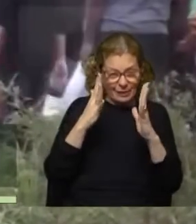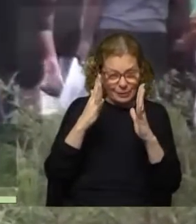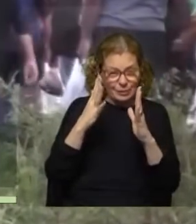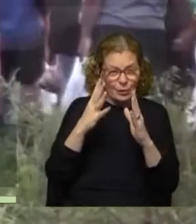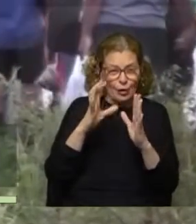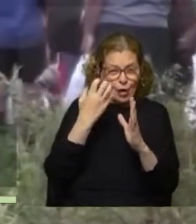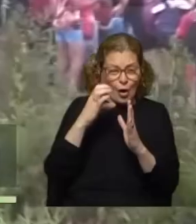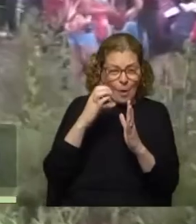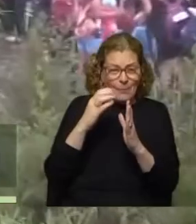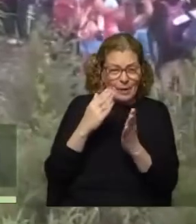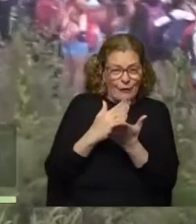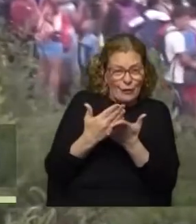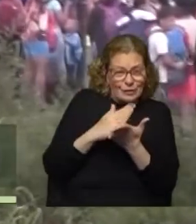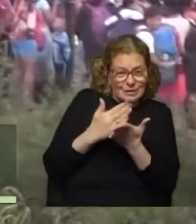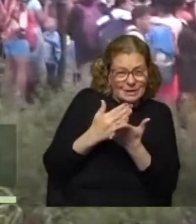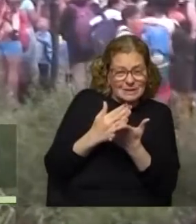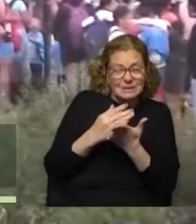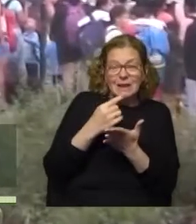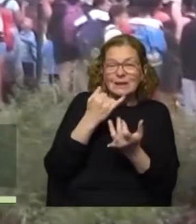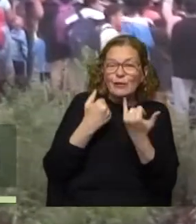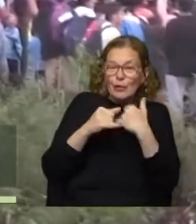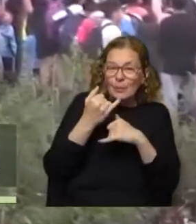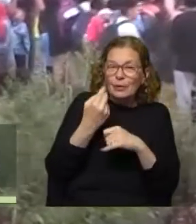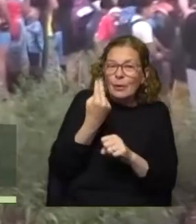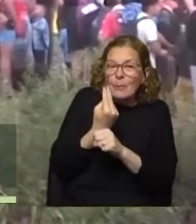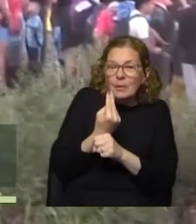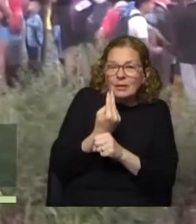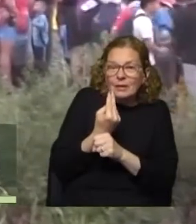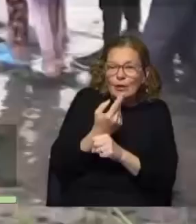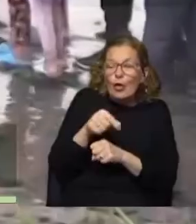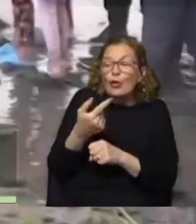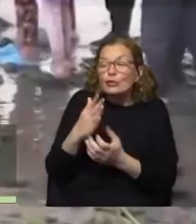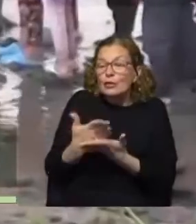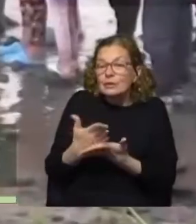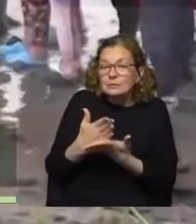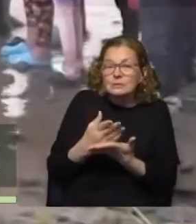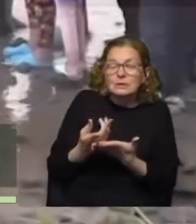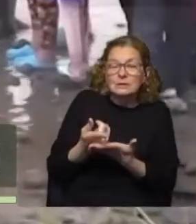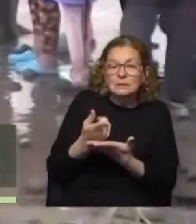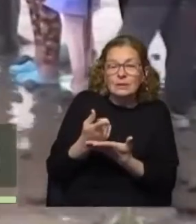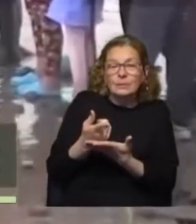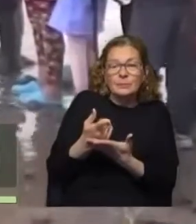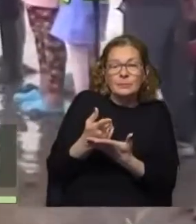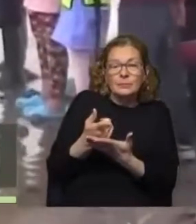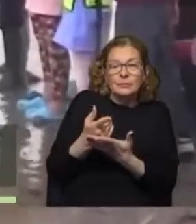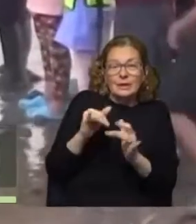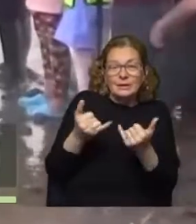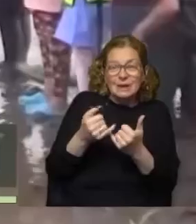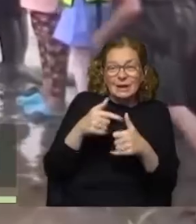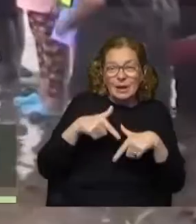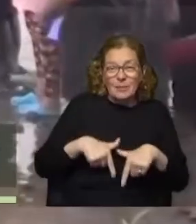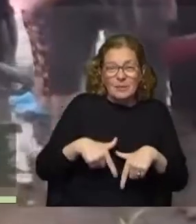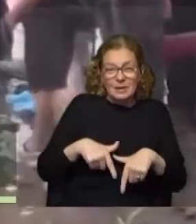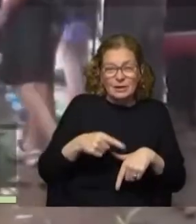informaron las autoridades del país centroamericano que piden alternativas regionales para gestionar este fenómeno ya que según el ministro